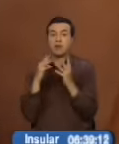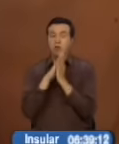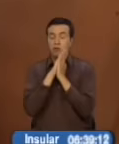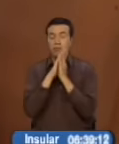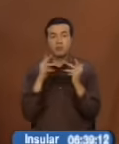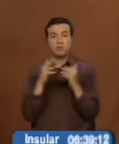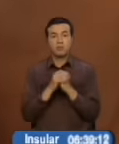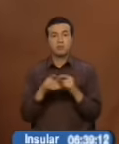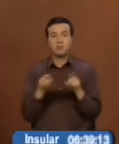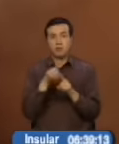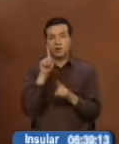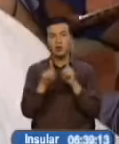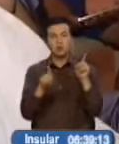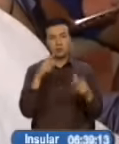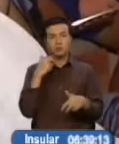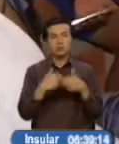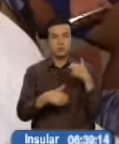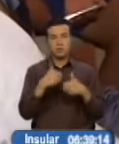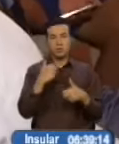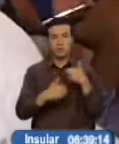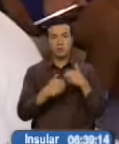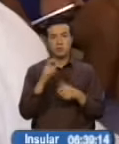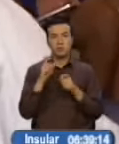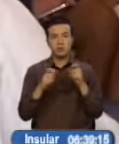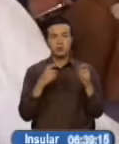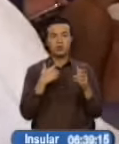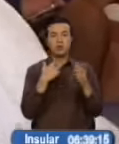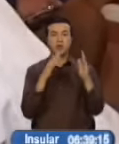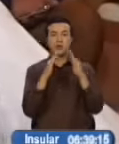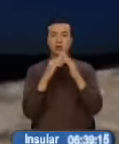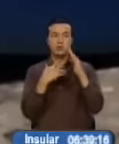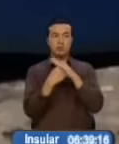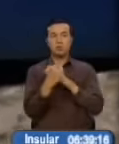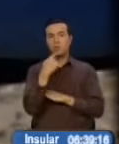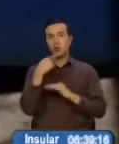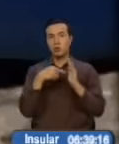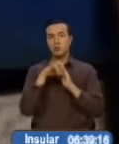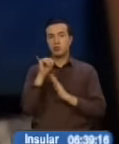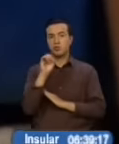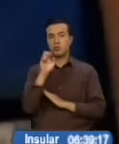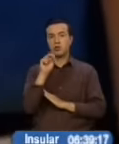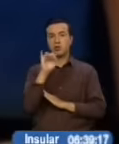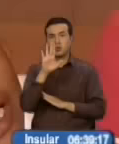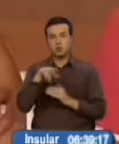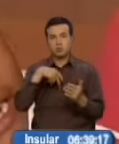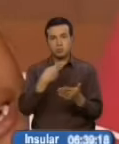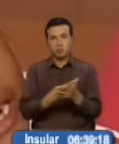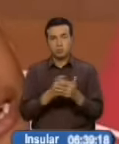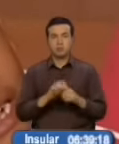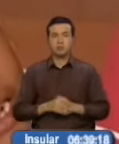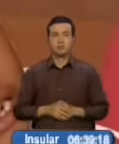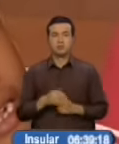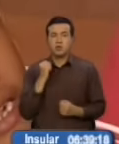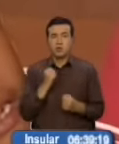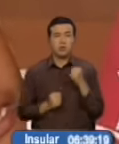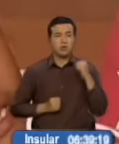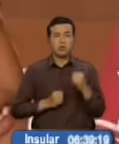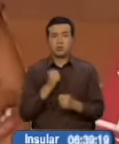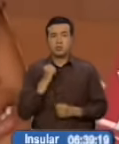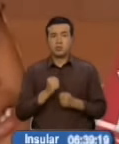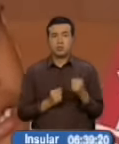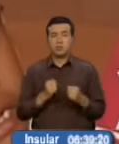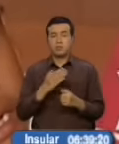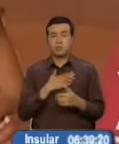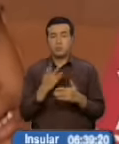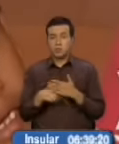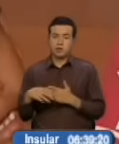Incluso se registraron algunos percances al momento de evacuar las viviendas, como nos cuenta Denny, quien sufrió una caída. Salí corriendo para lo que era la calle